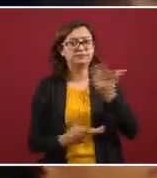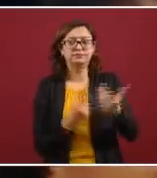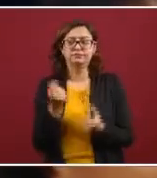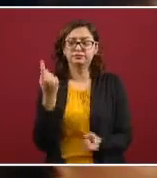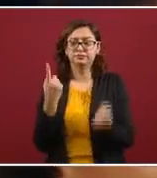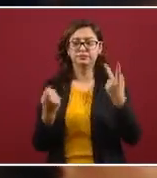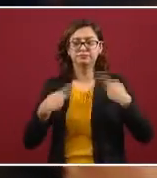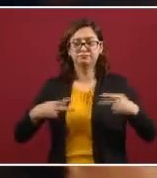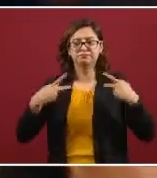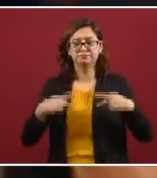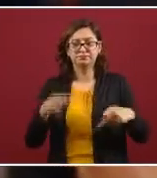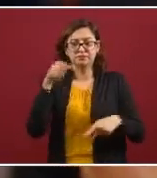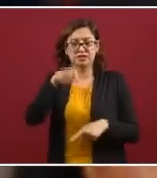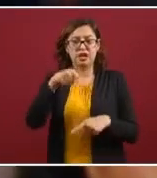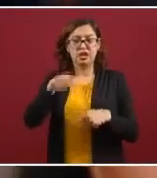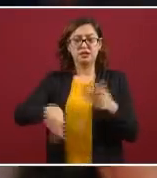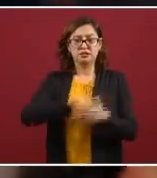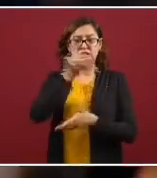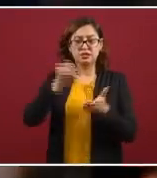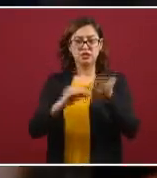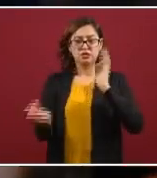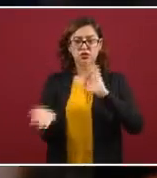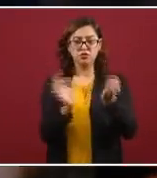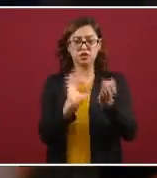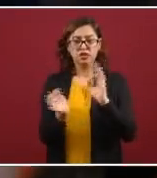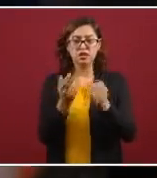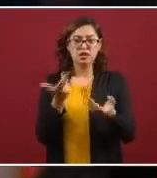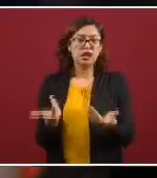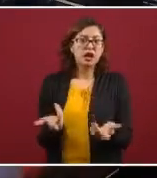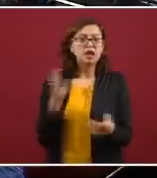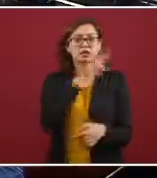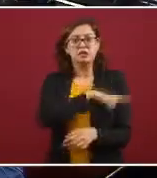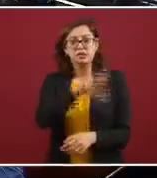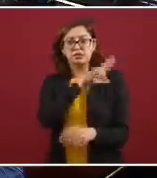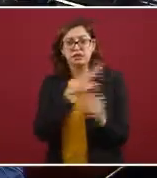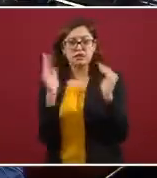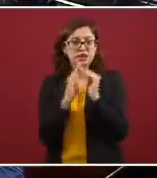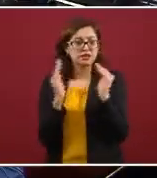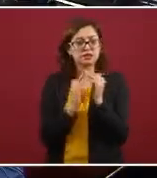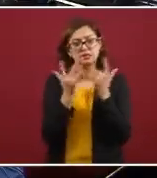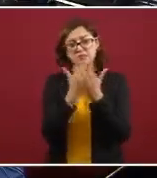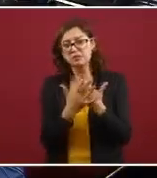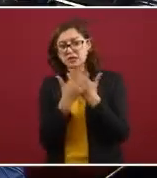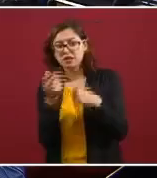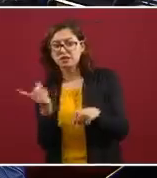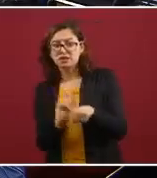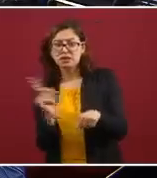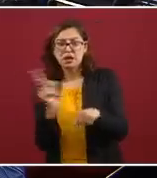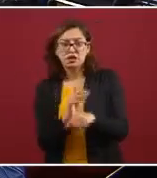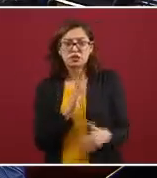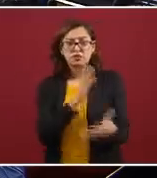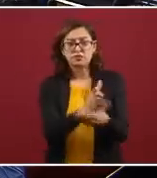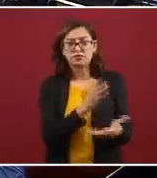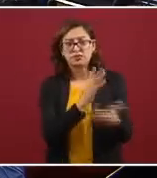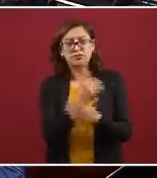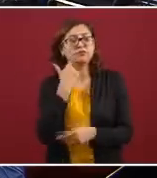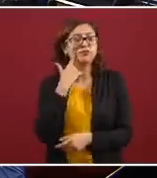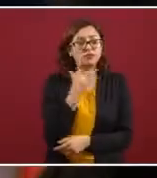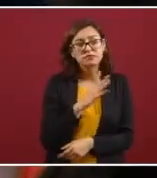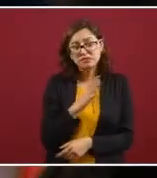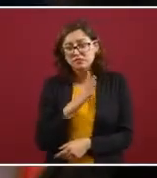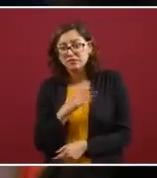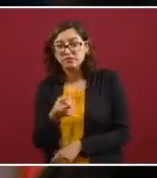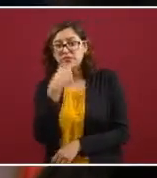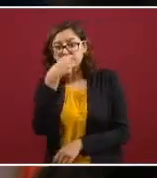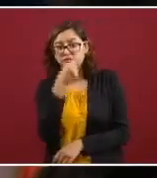en colonias cercanas de estos centros de abasto para esperar a que cada día amanezca y acudir a los centros de canje para ver si ya